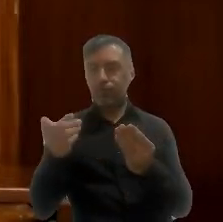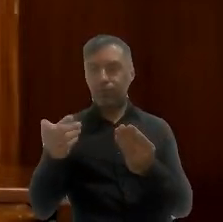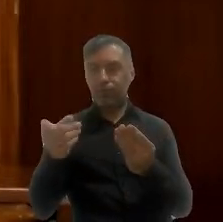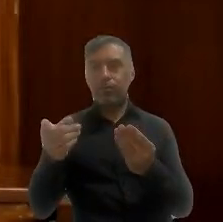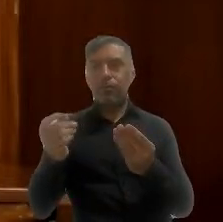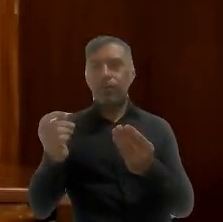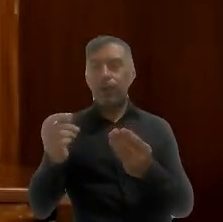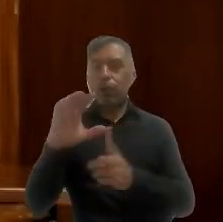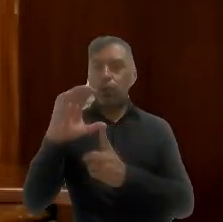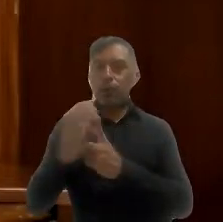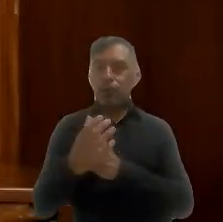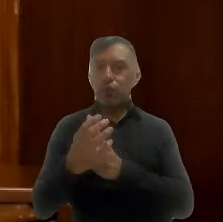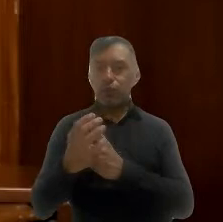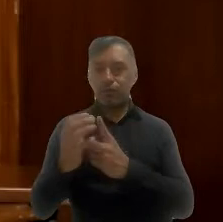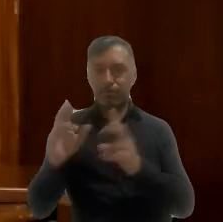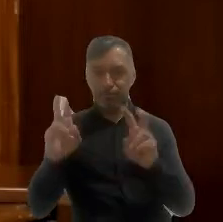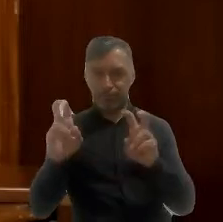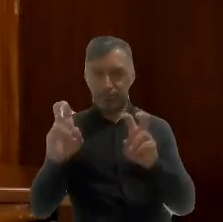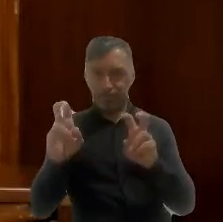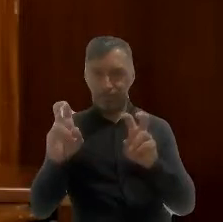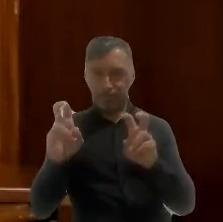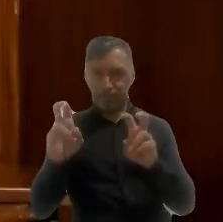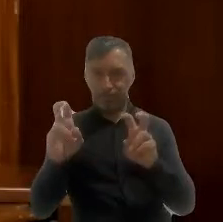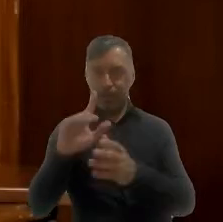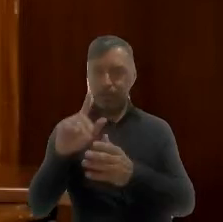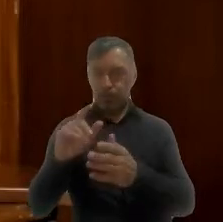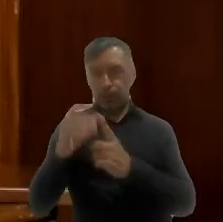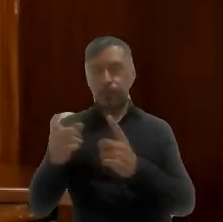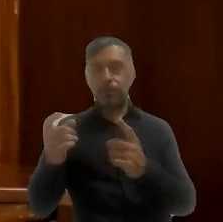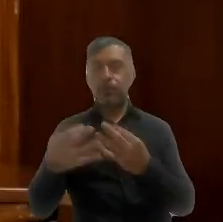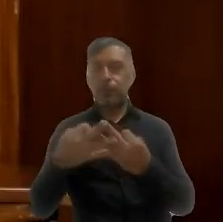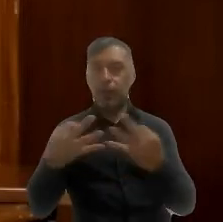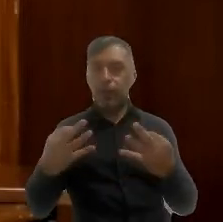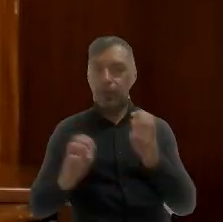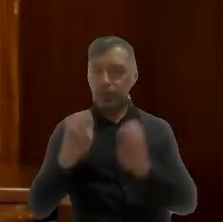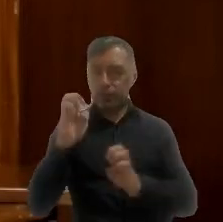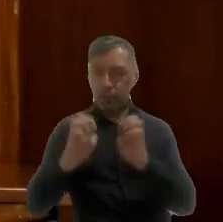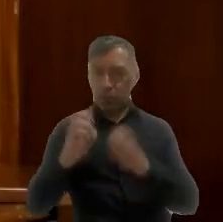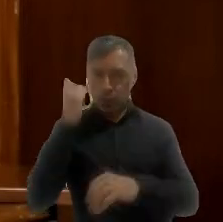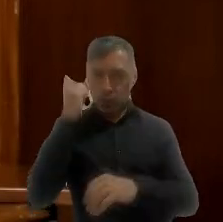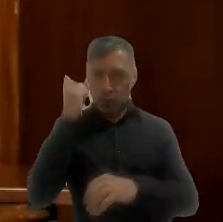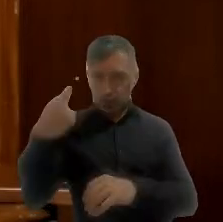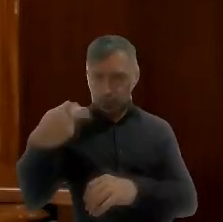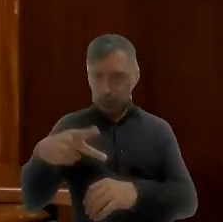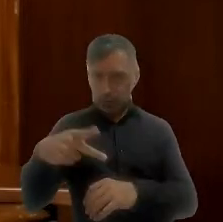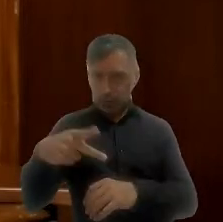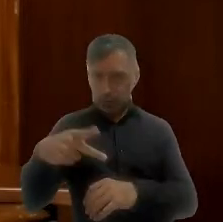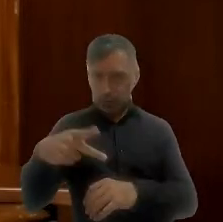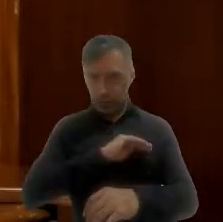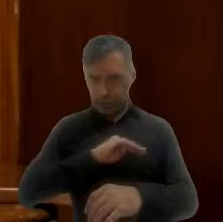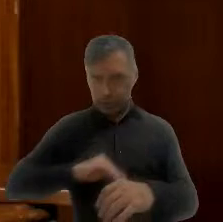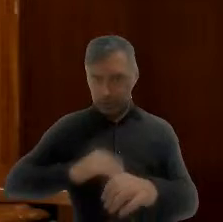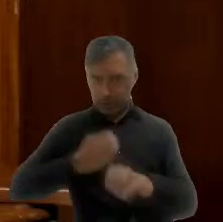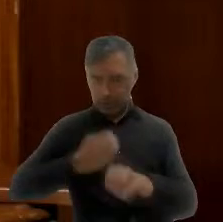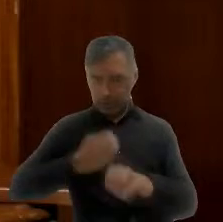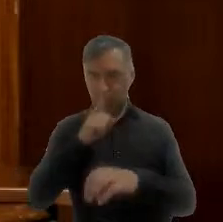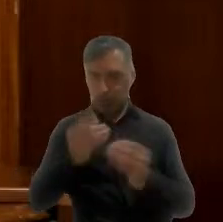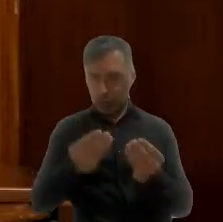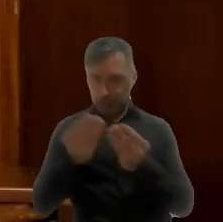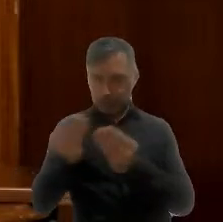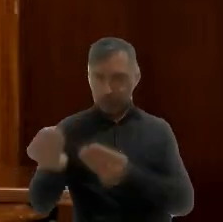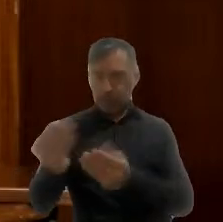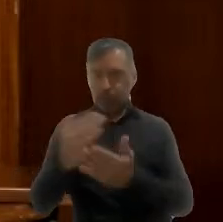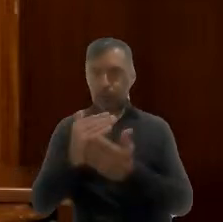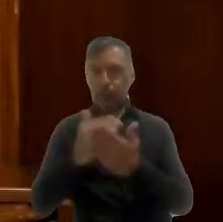Comisión Legislativa de Patrimonio Estatal y Municipal. 4. El secretario técnico de la Comisión